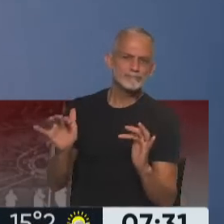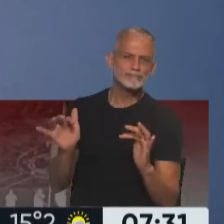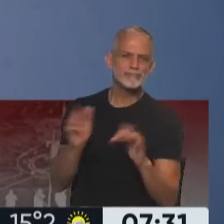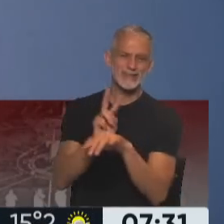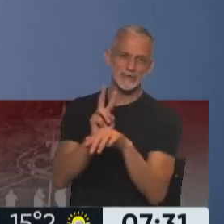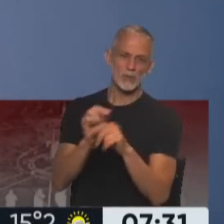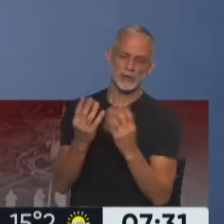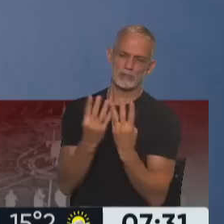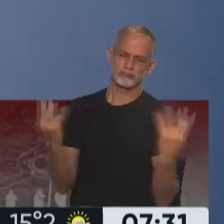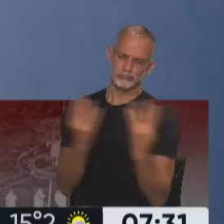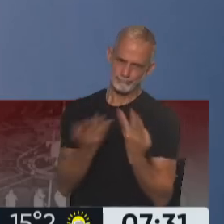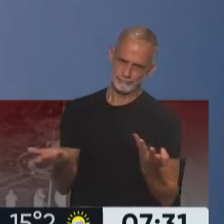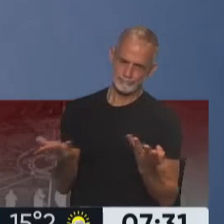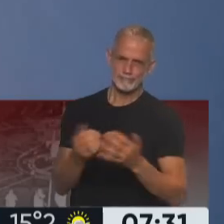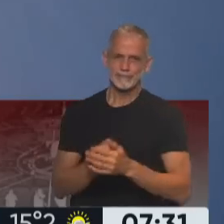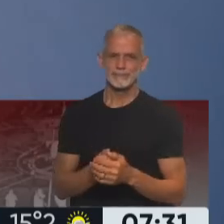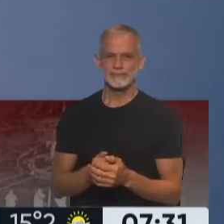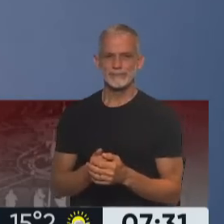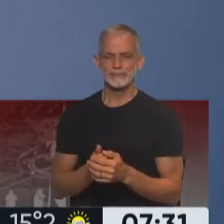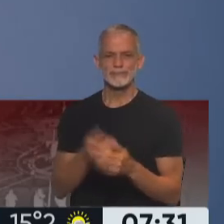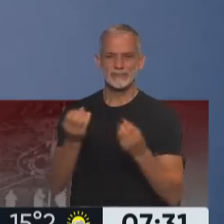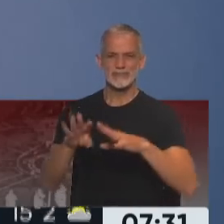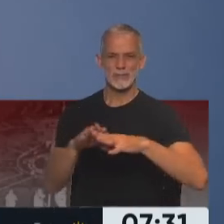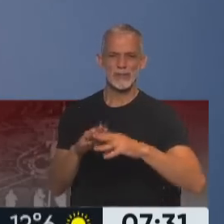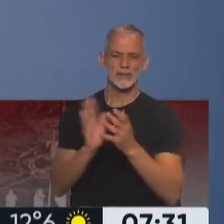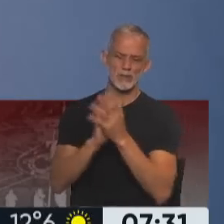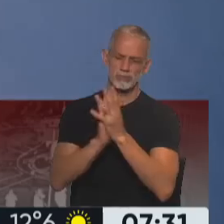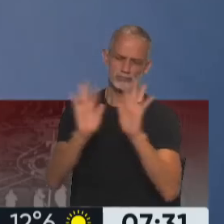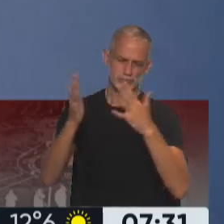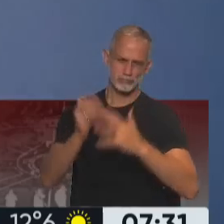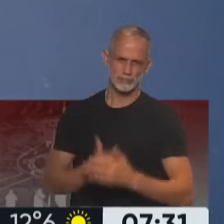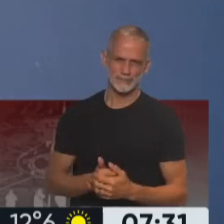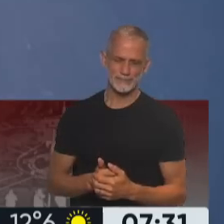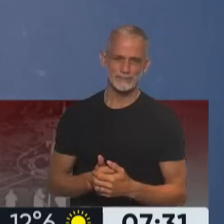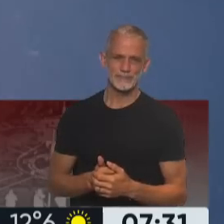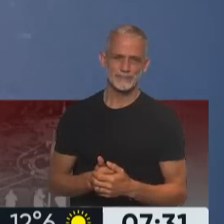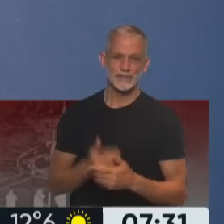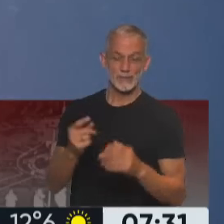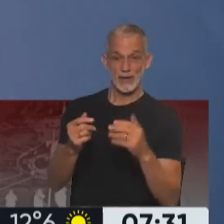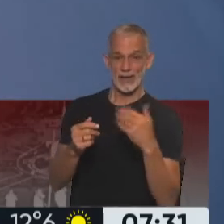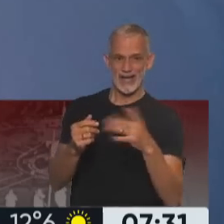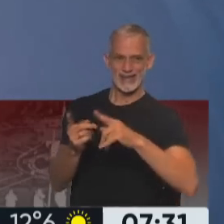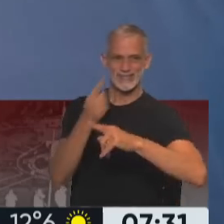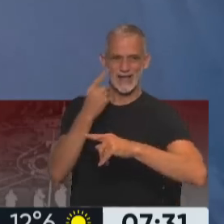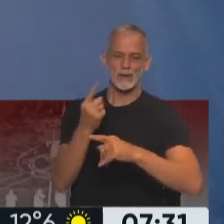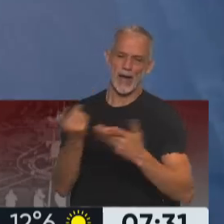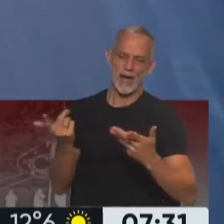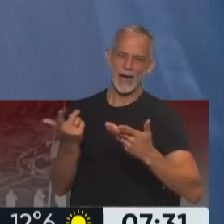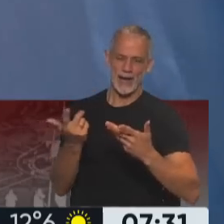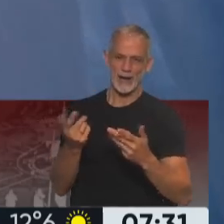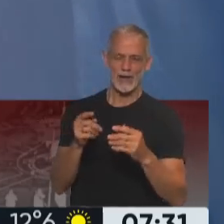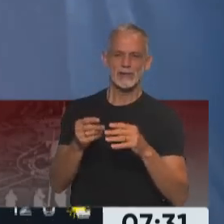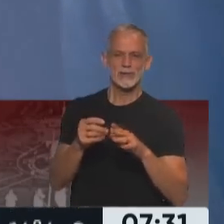por medio, la seguridad vaticana. Ahí ya comienza y a haber están gente. recibiéndolo con aplausos. A la derecha Ahí estamos está. viendo el